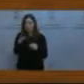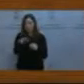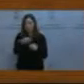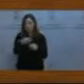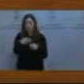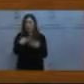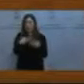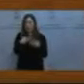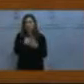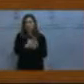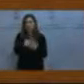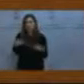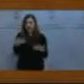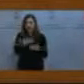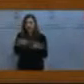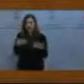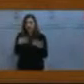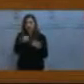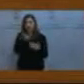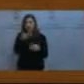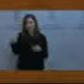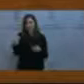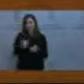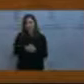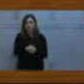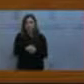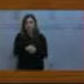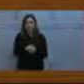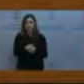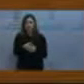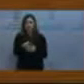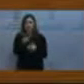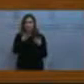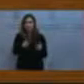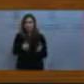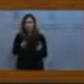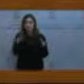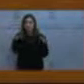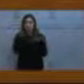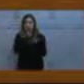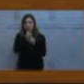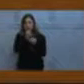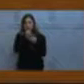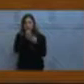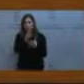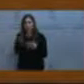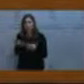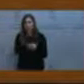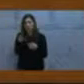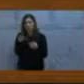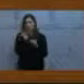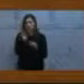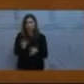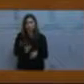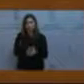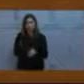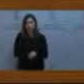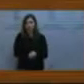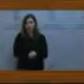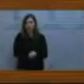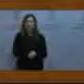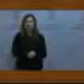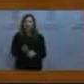ustedes se mueven más cómodamente en esa opacidad presupuestaria. Y hay otros aspectos que a nuestro juicio deben de quedar